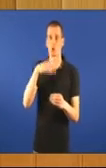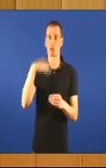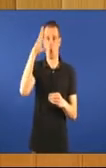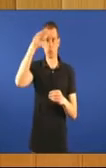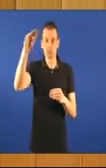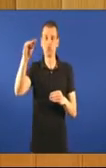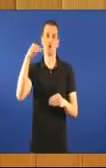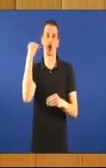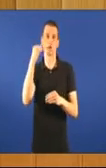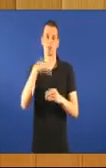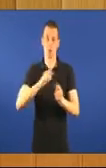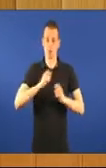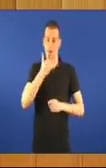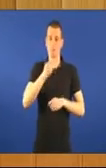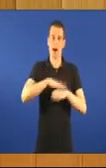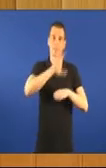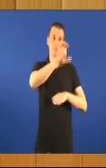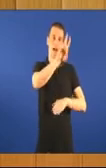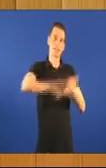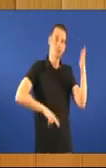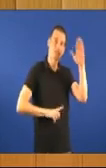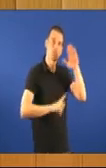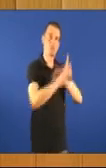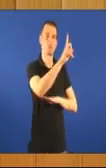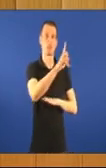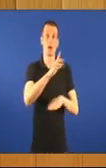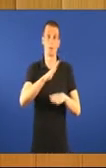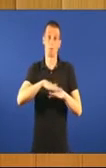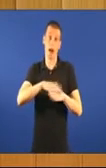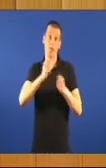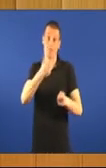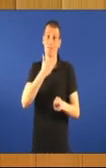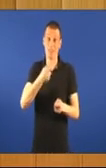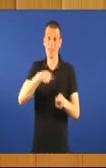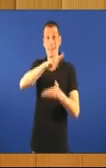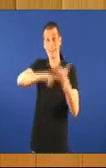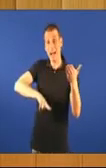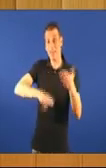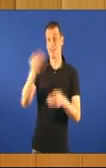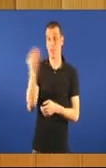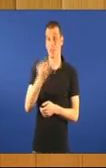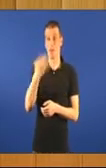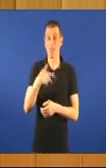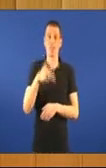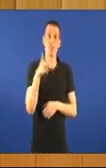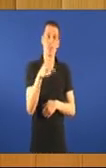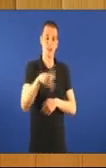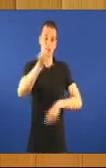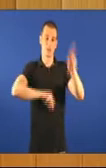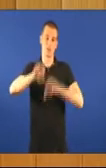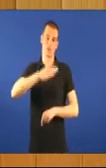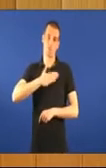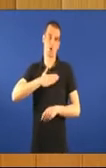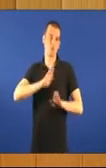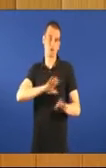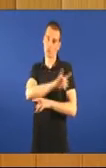ao progreso do noso país. E para facelo posible, señor Feijóo, Galiza ten que ter dereito a decidir.